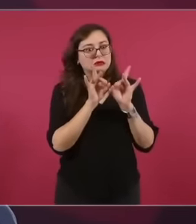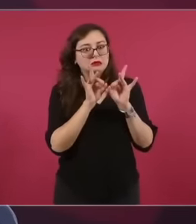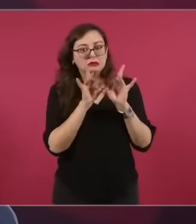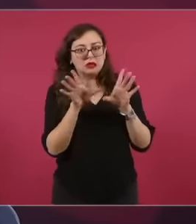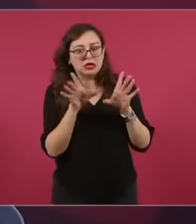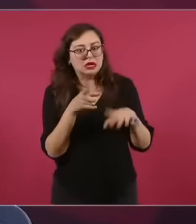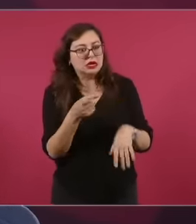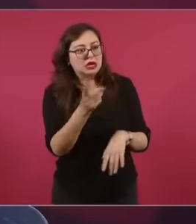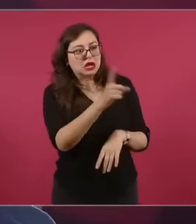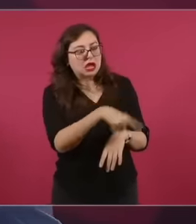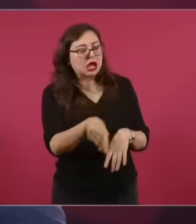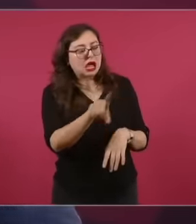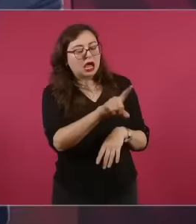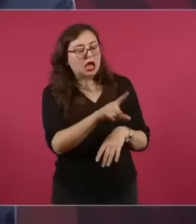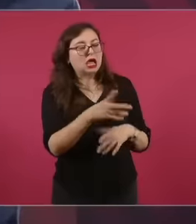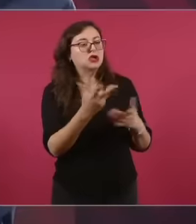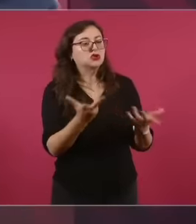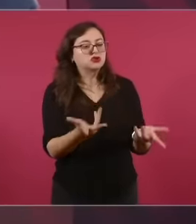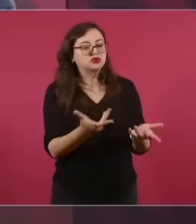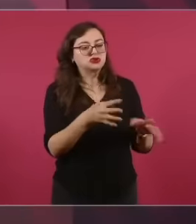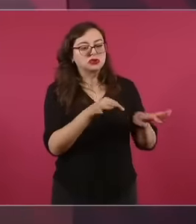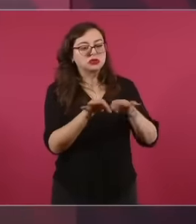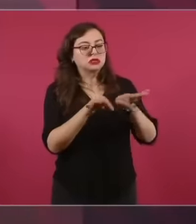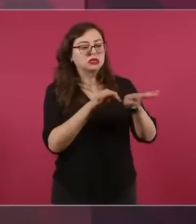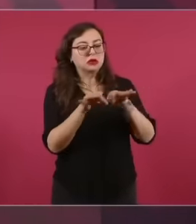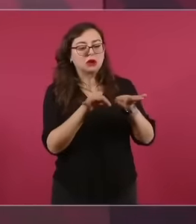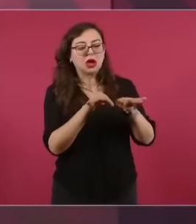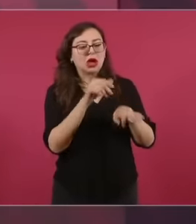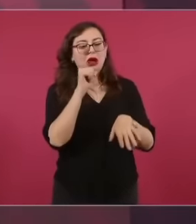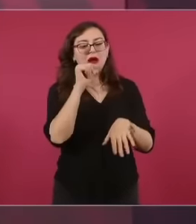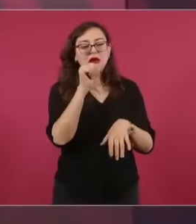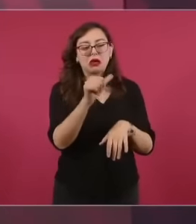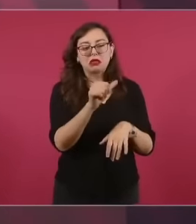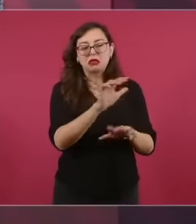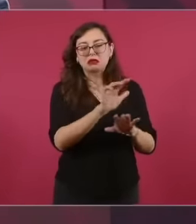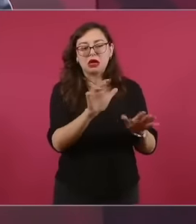descansaba cuando se terminaba el periodo ordinario